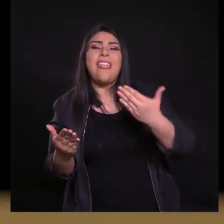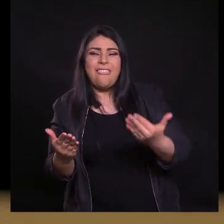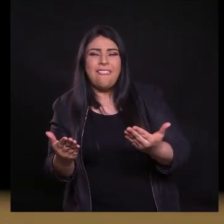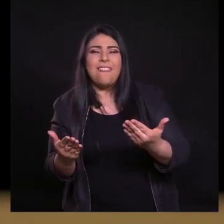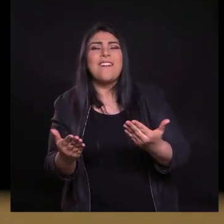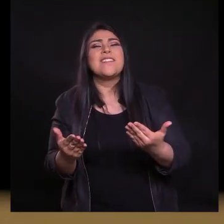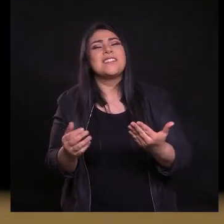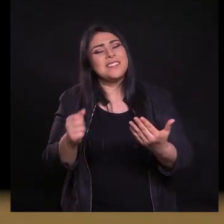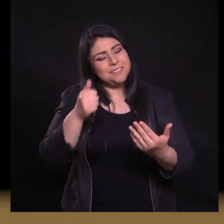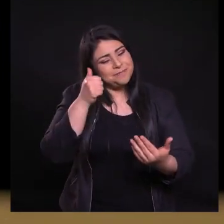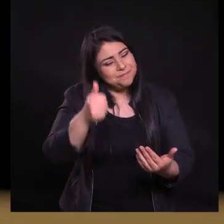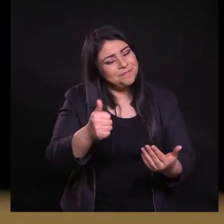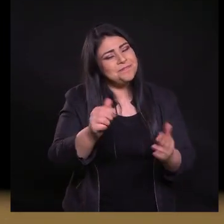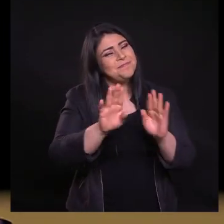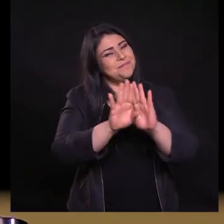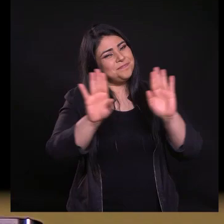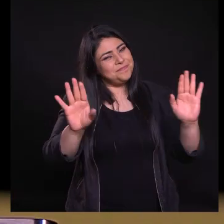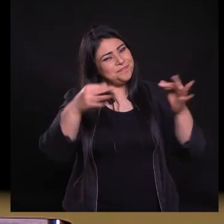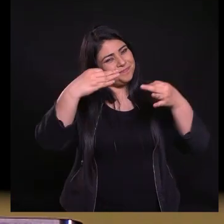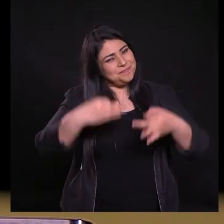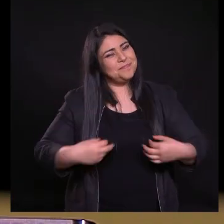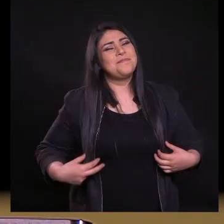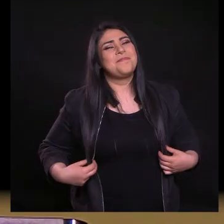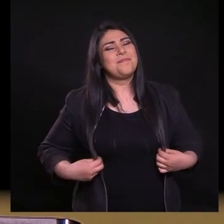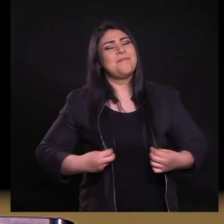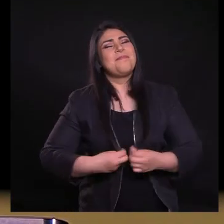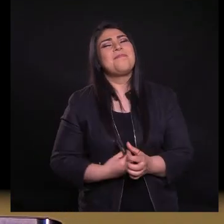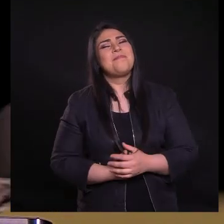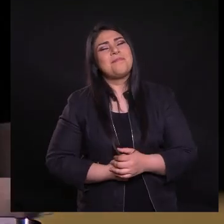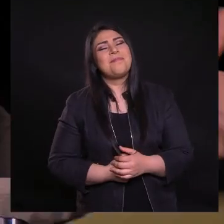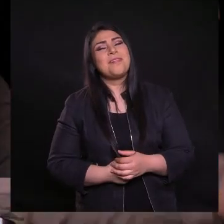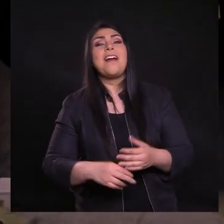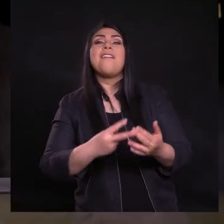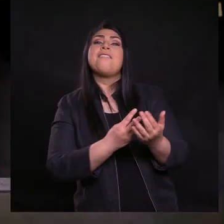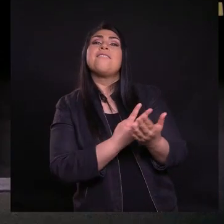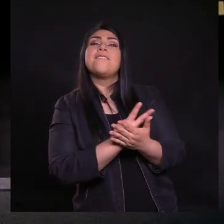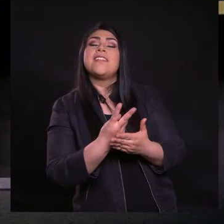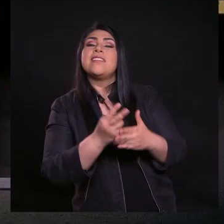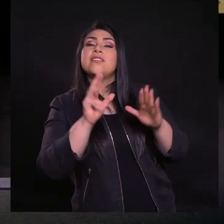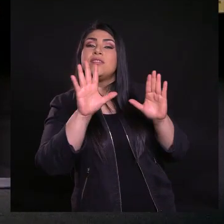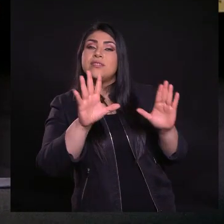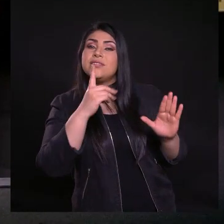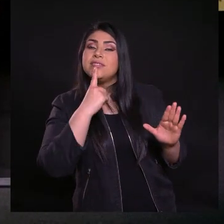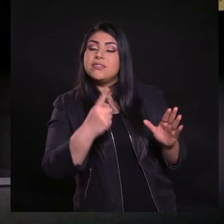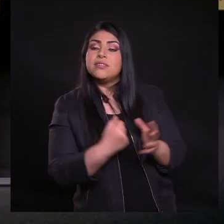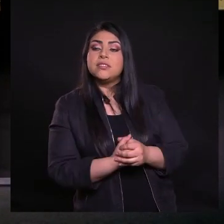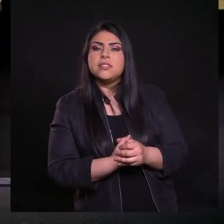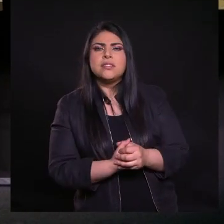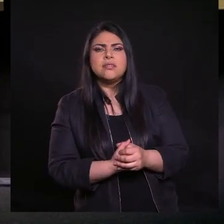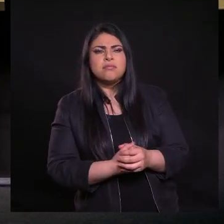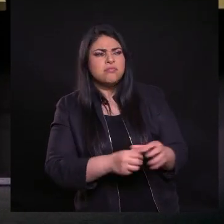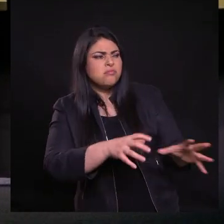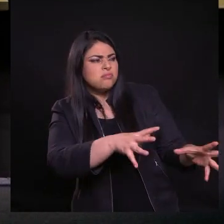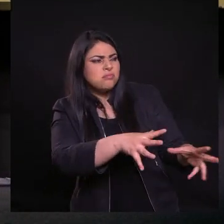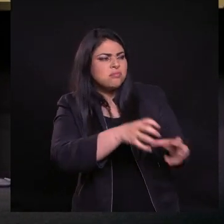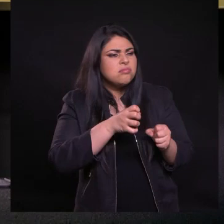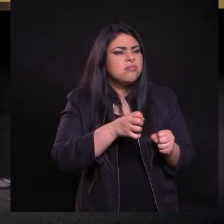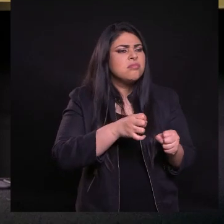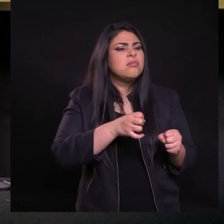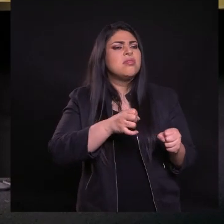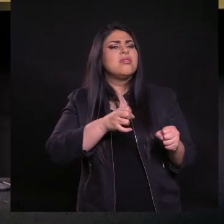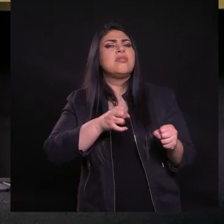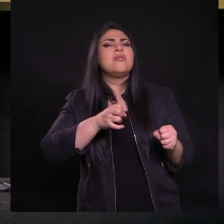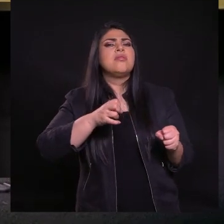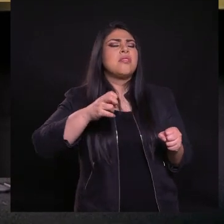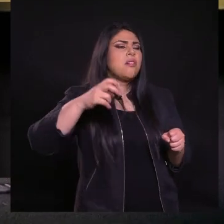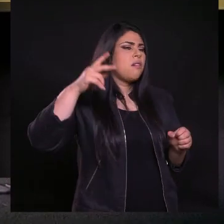correcta y ahí mismo en el verso 10 dice el ladrón no viene sino para hurtar para matar y destruir pero yo